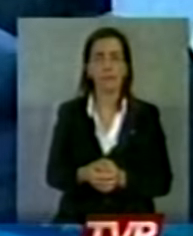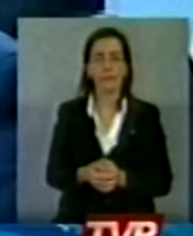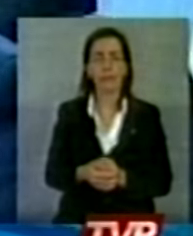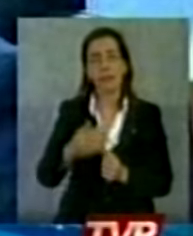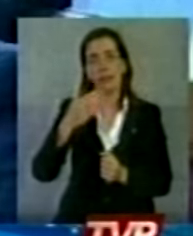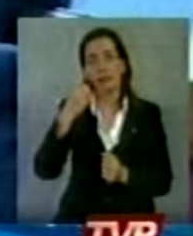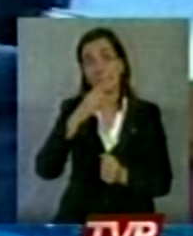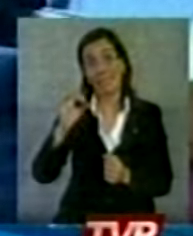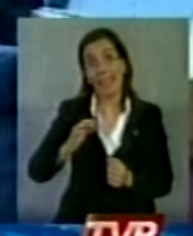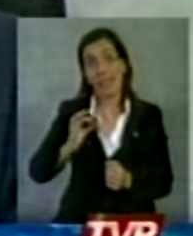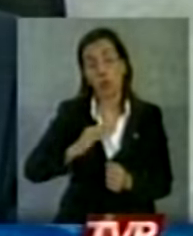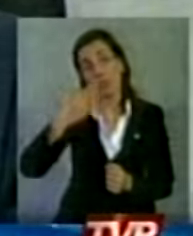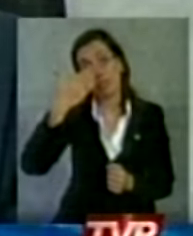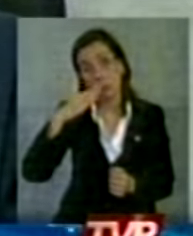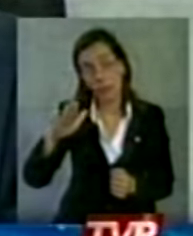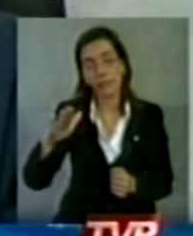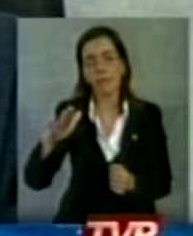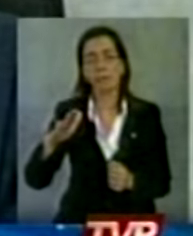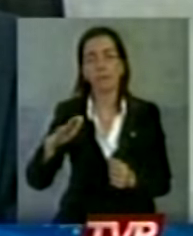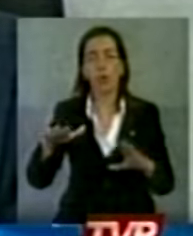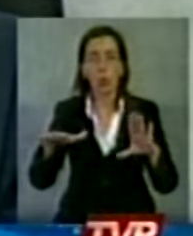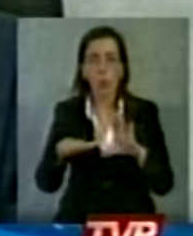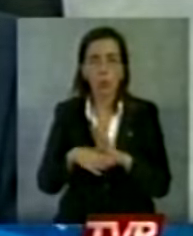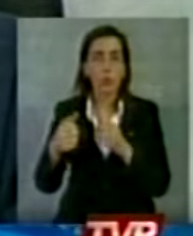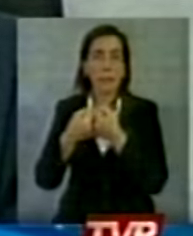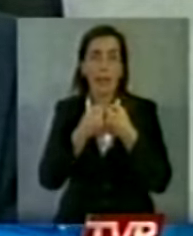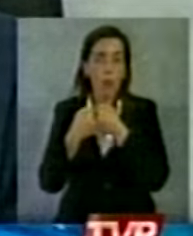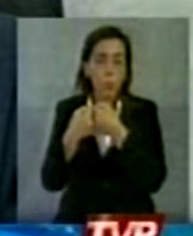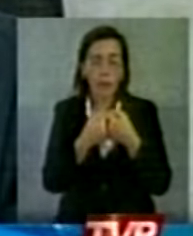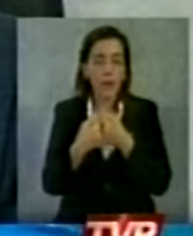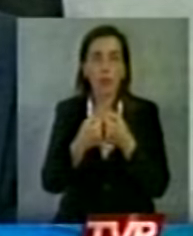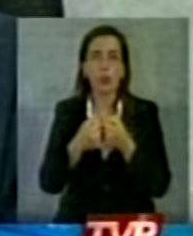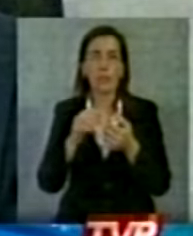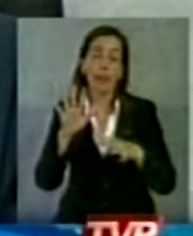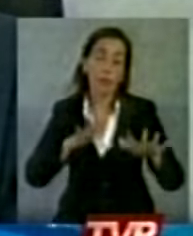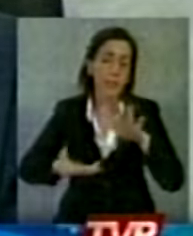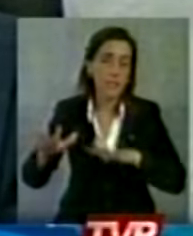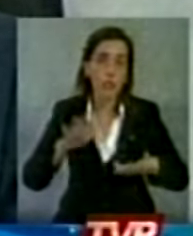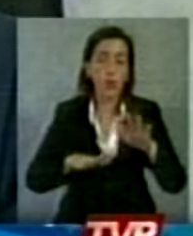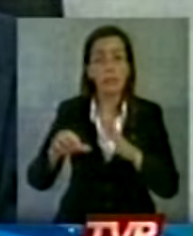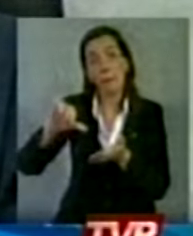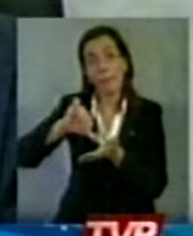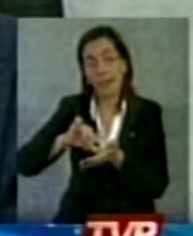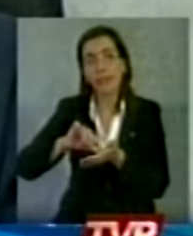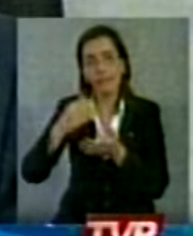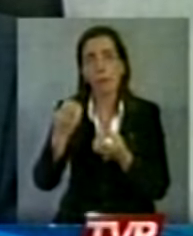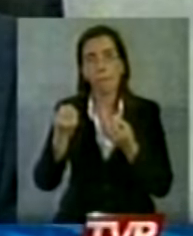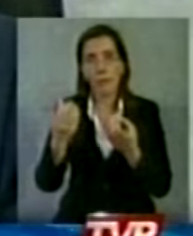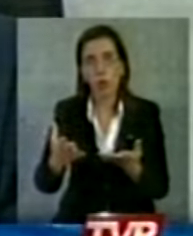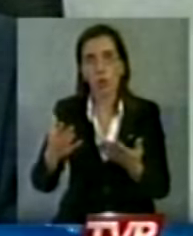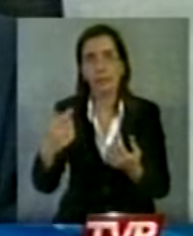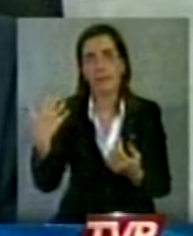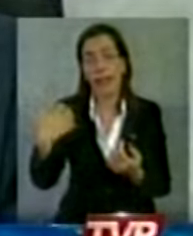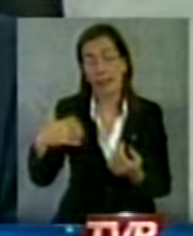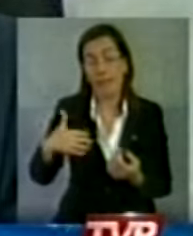Después de 100 años, el pacto constitucional y la organización nacional habían dado lugar a la nación ya